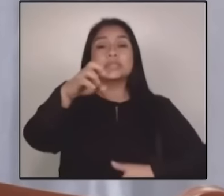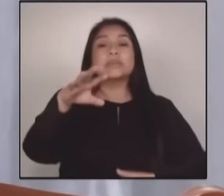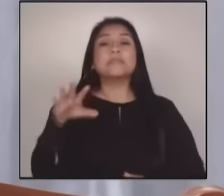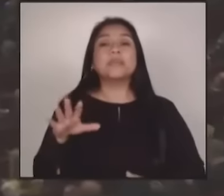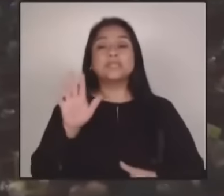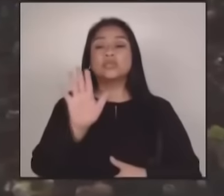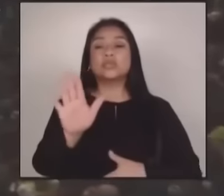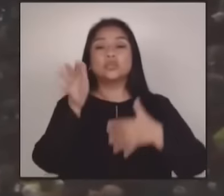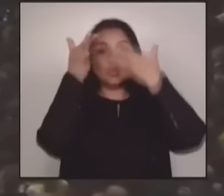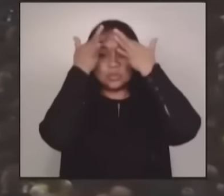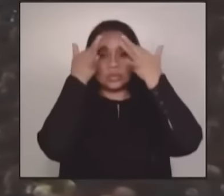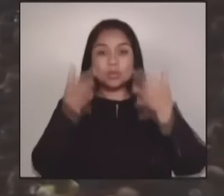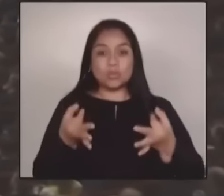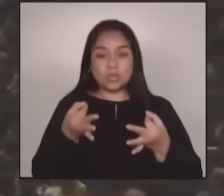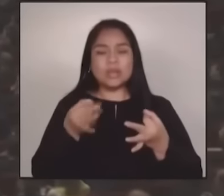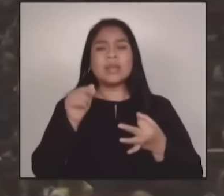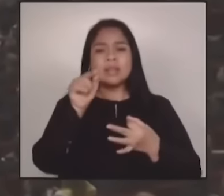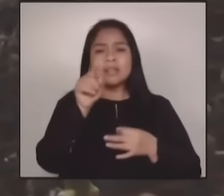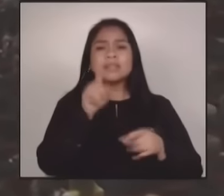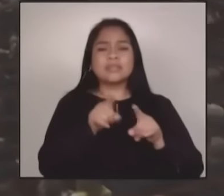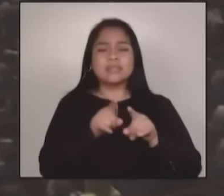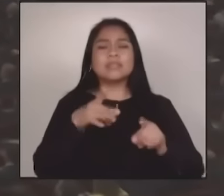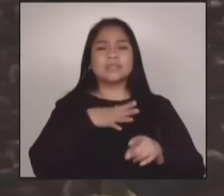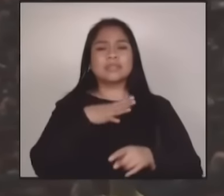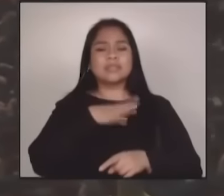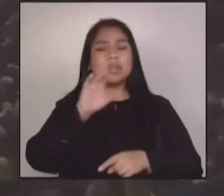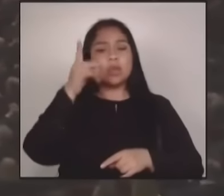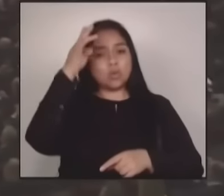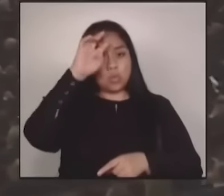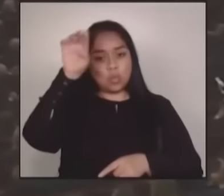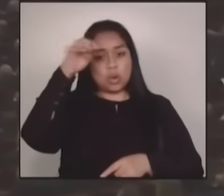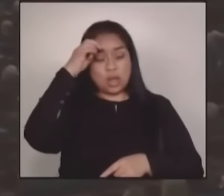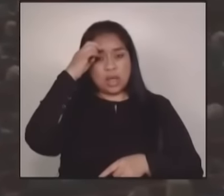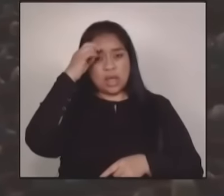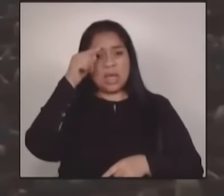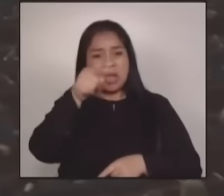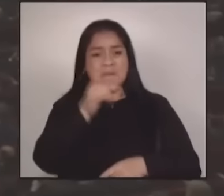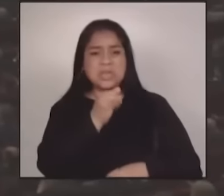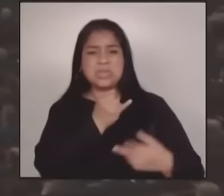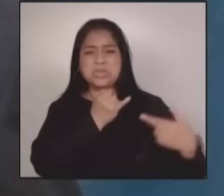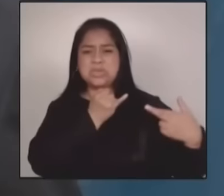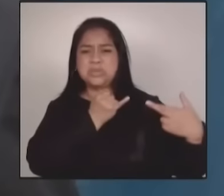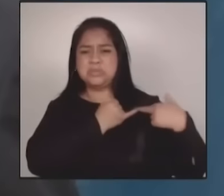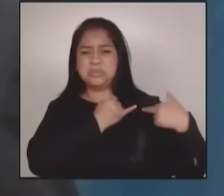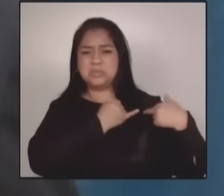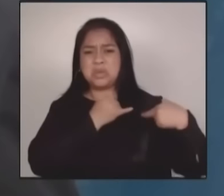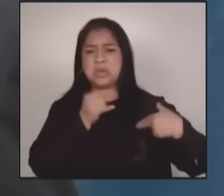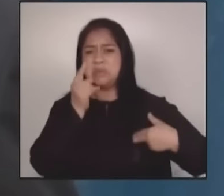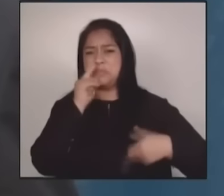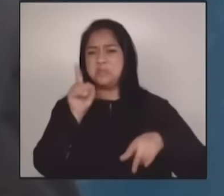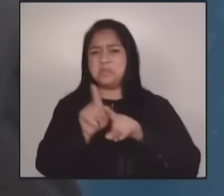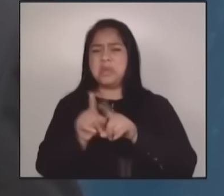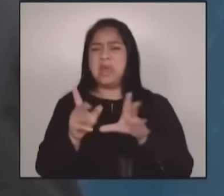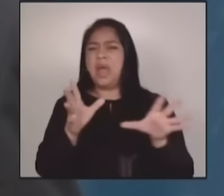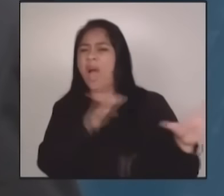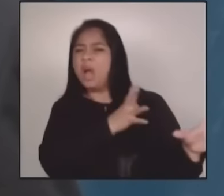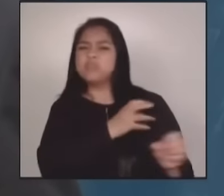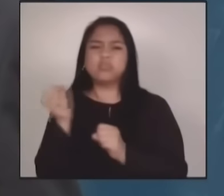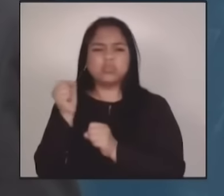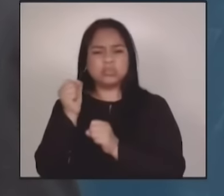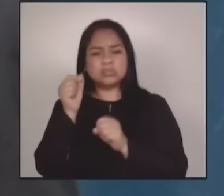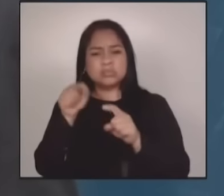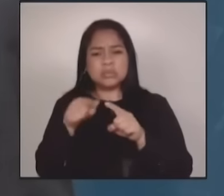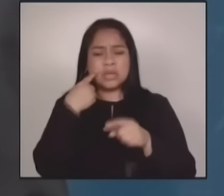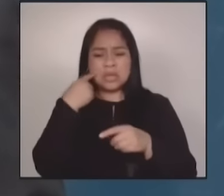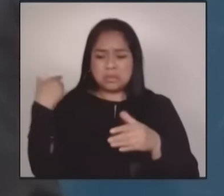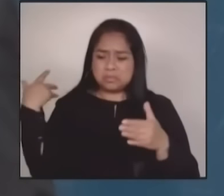acuerdos, los que una clase política irresponsable y superficial nos arrebató en las